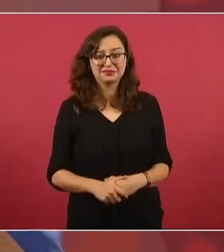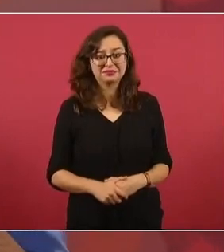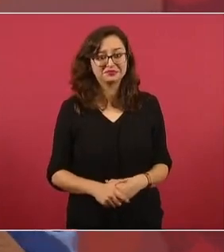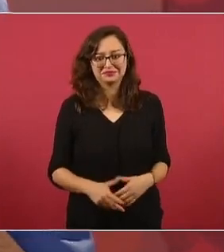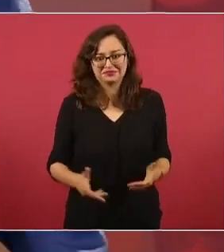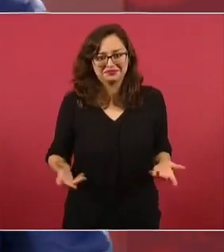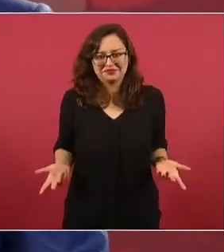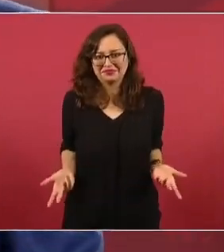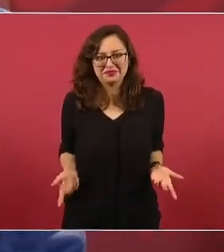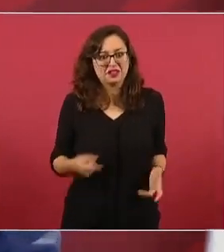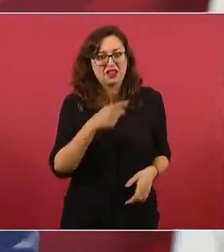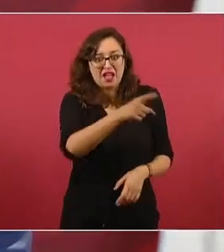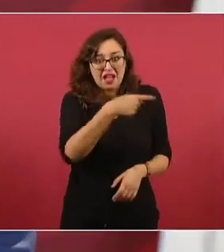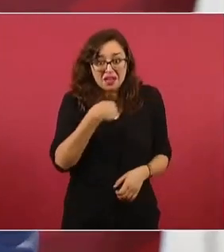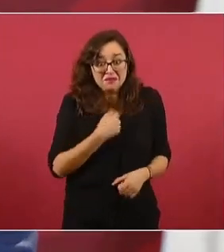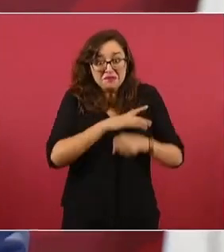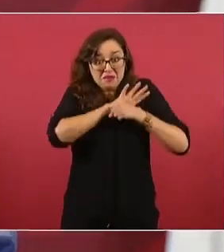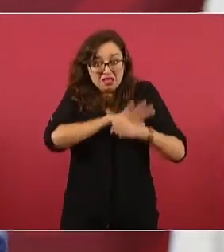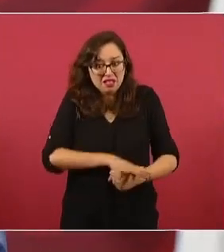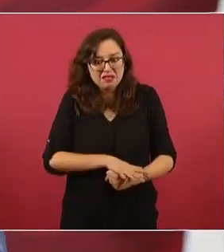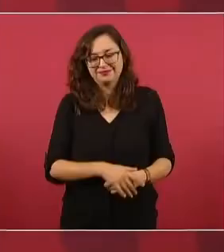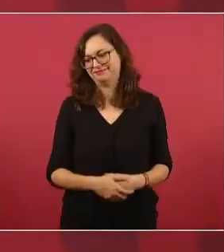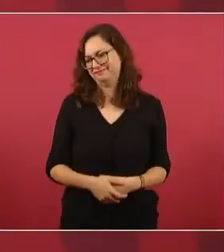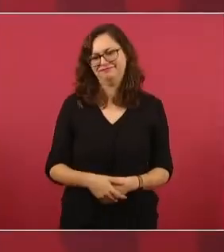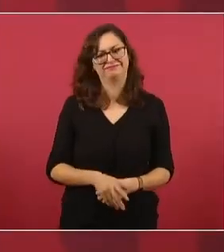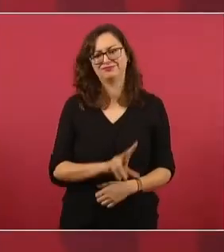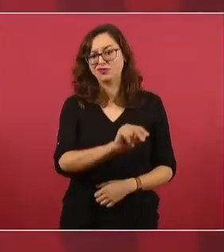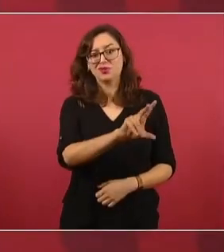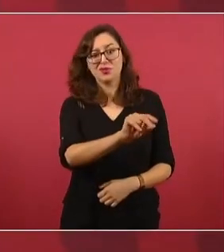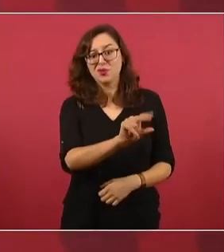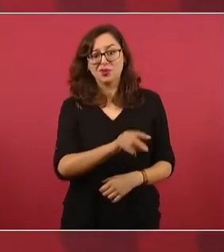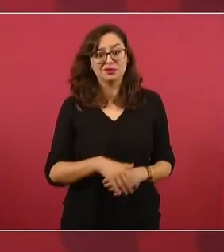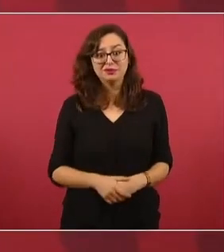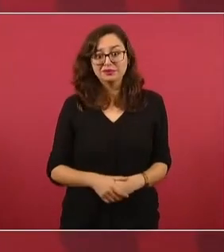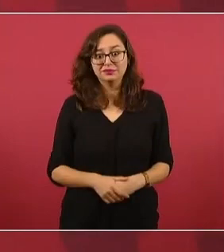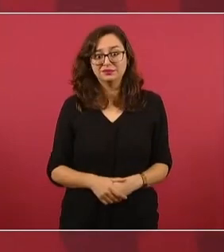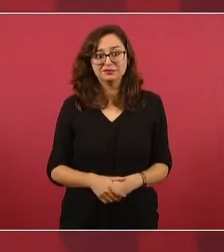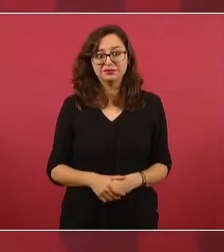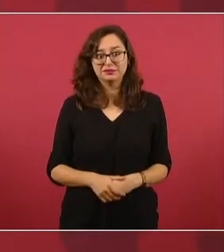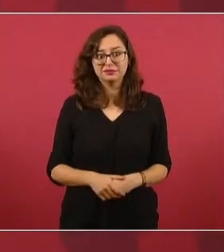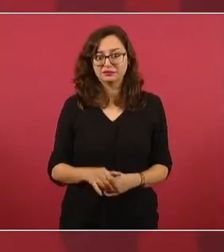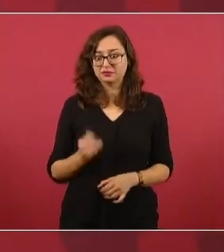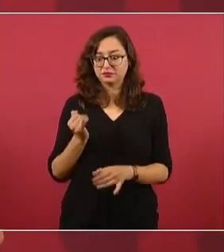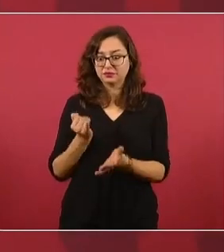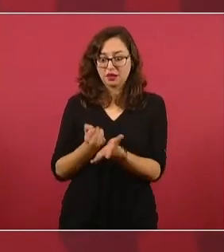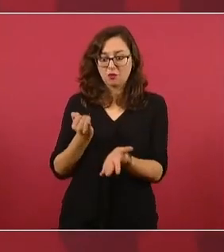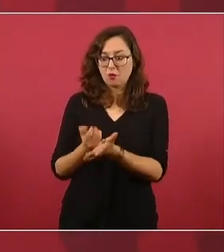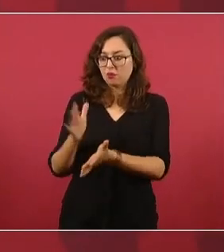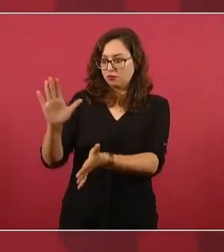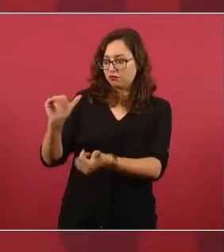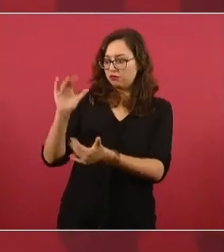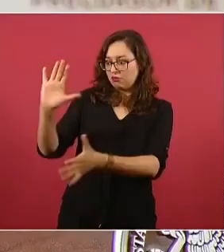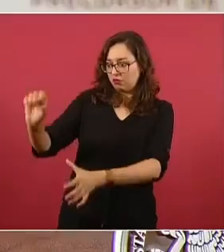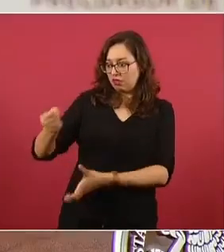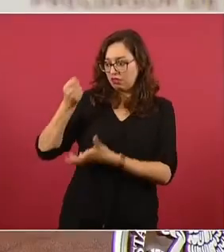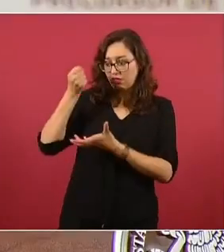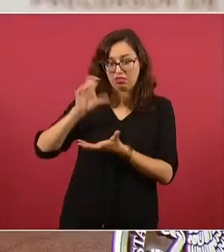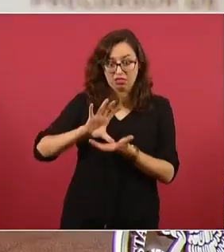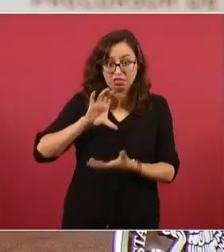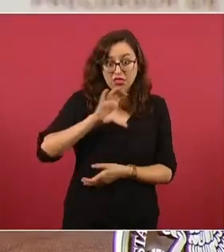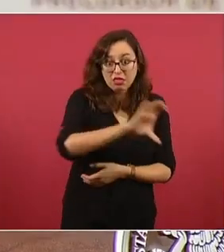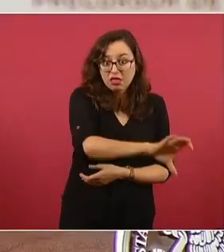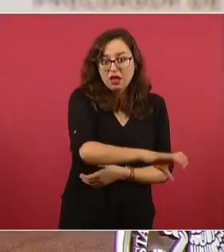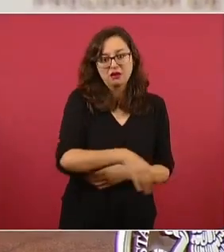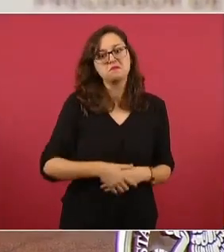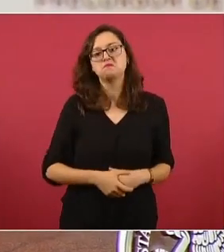nos vamos a dejar chantajear. Y lo mismo, porque el presupuesto es de todos, es del pueblo.